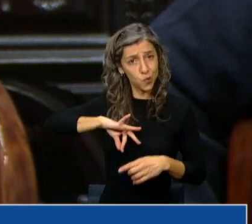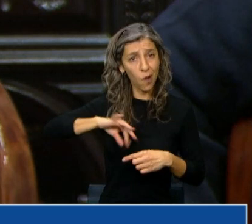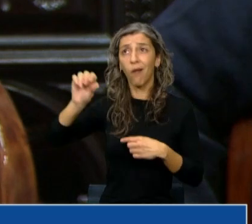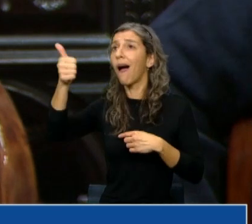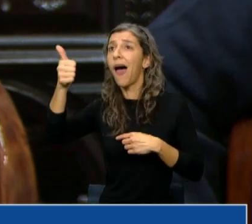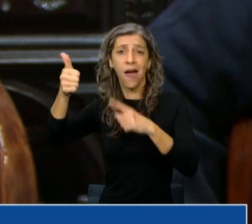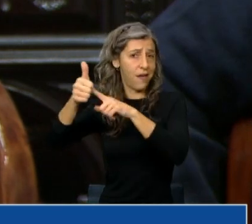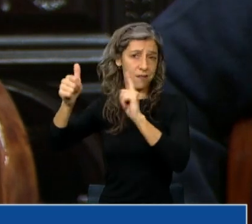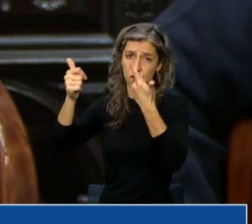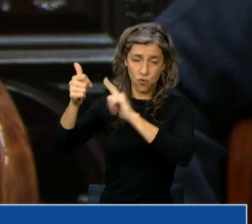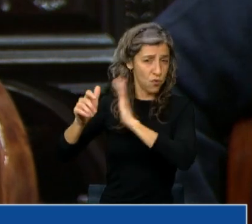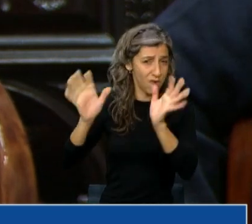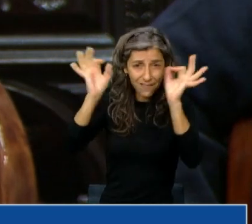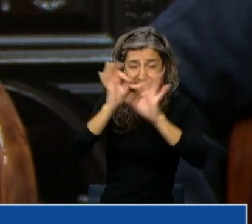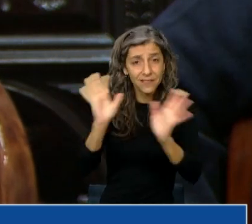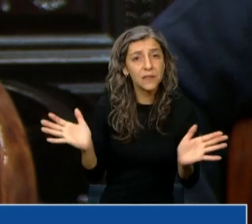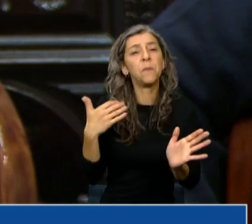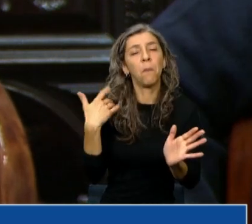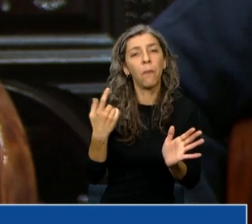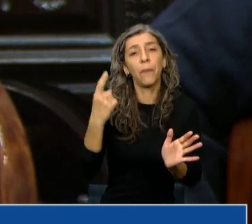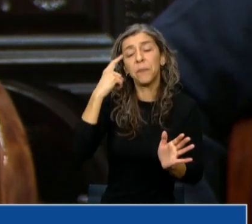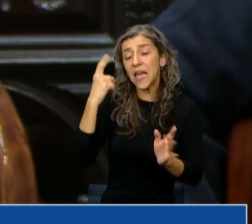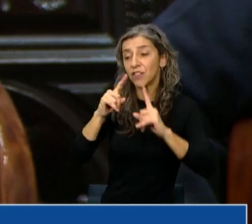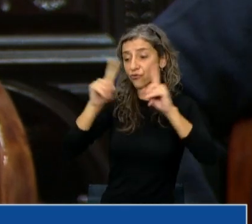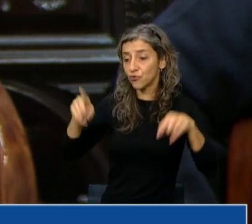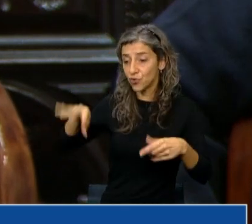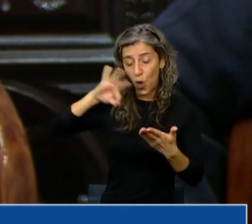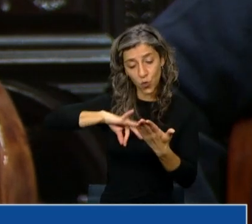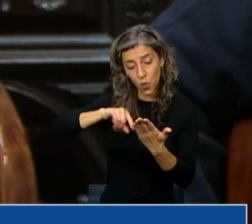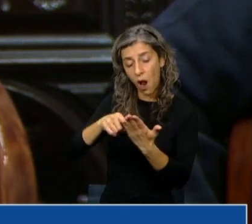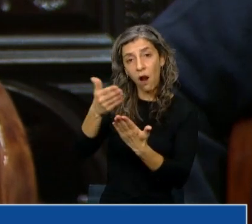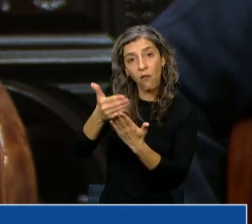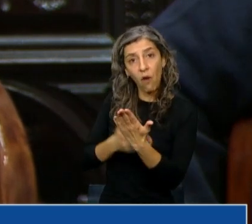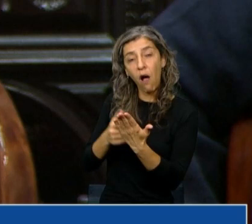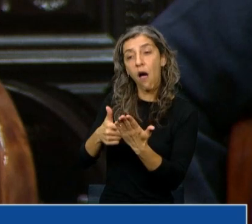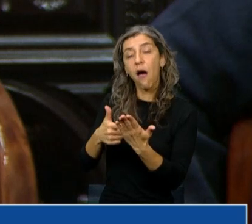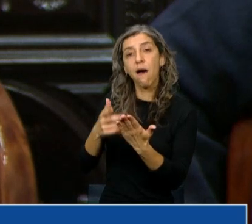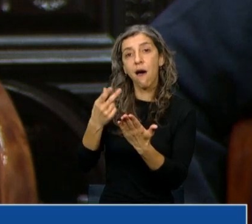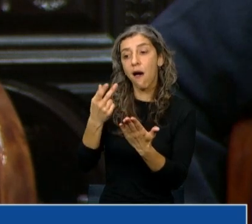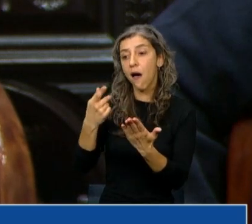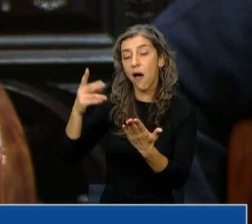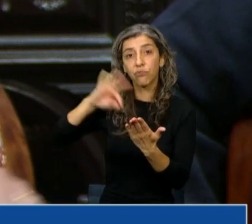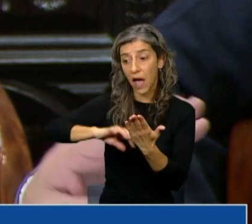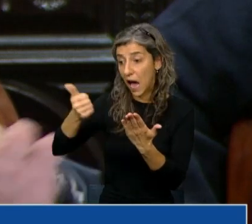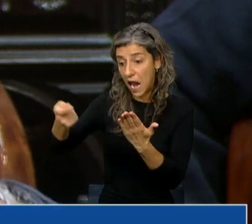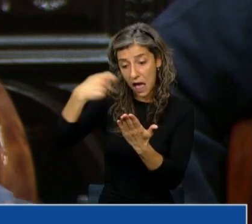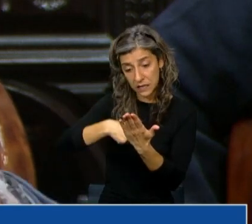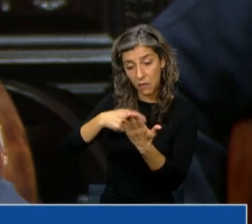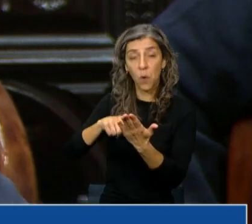Me imagino que cuando en su recibo de sueldo le devolvieron ganancias, firme a sus convicciones, ya lo debe haber depositado y